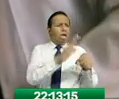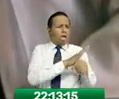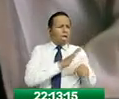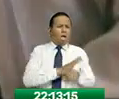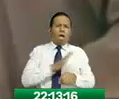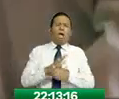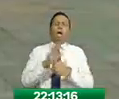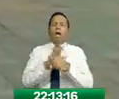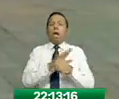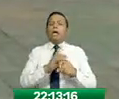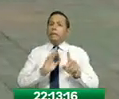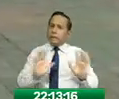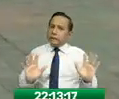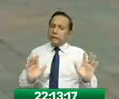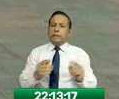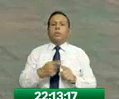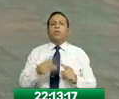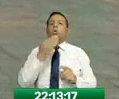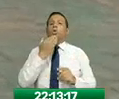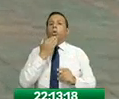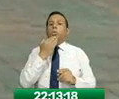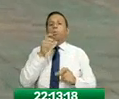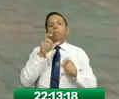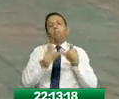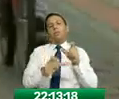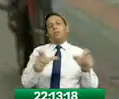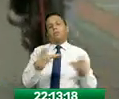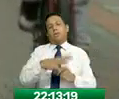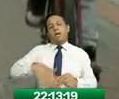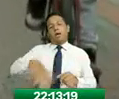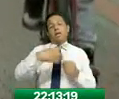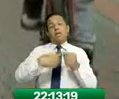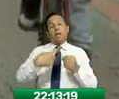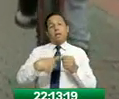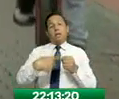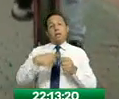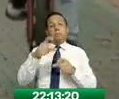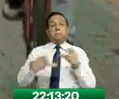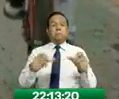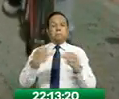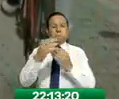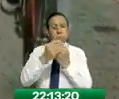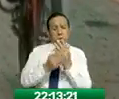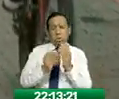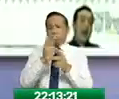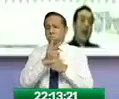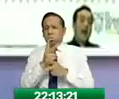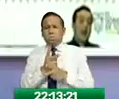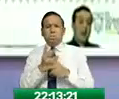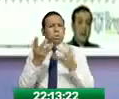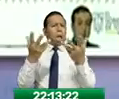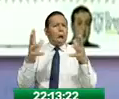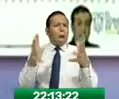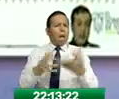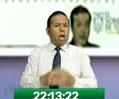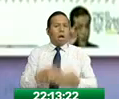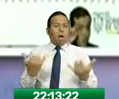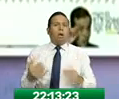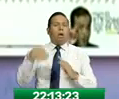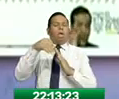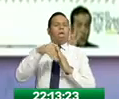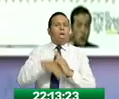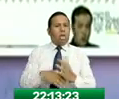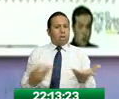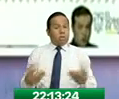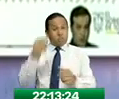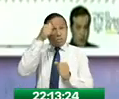cuidados intensivos, debido a que la ciudadanía empezó a relajar las medidas de confinamiento a inicios de mes. Recuerden del 4 de